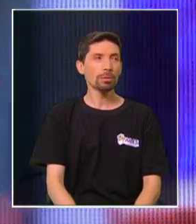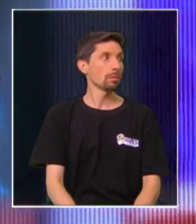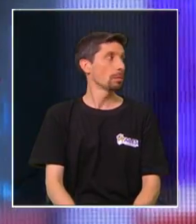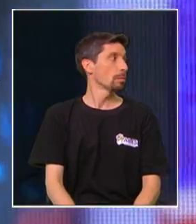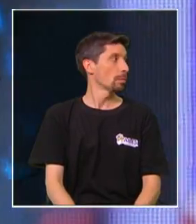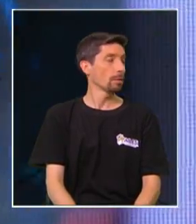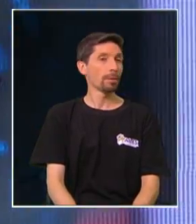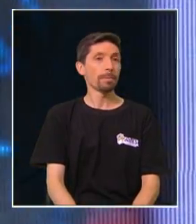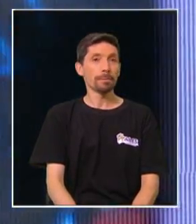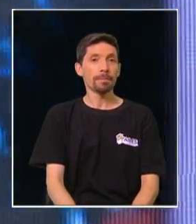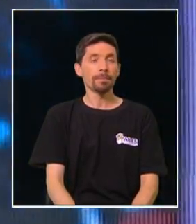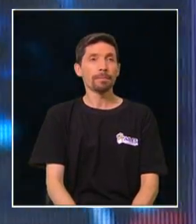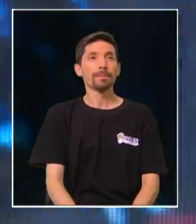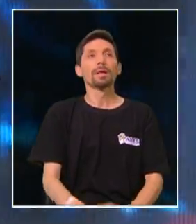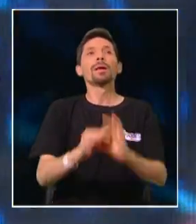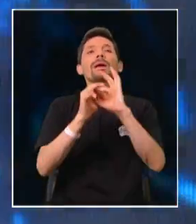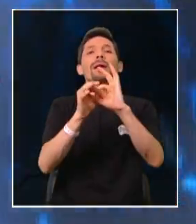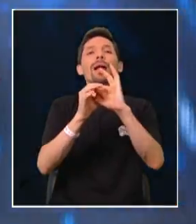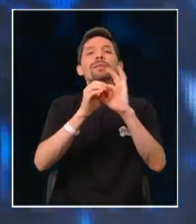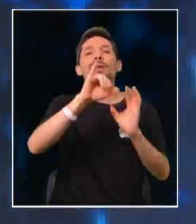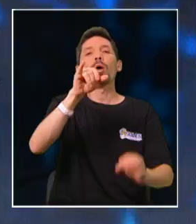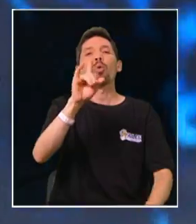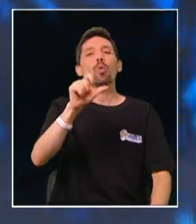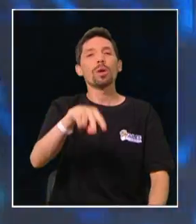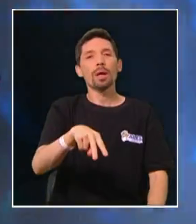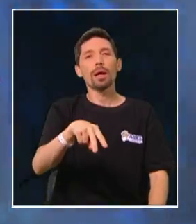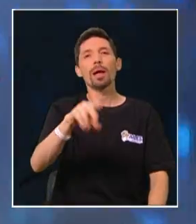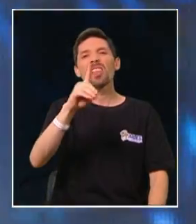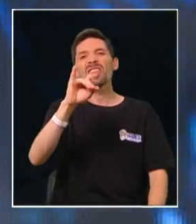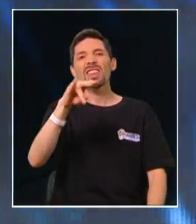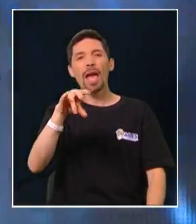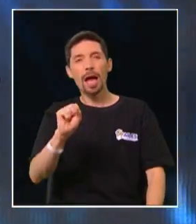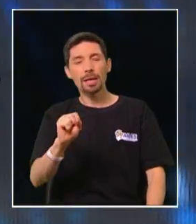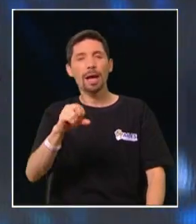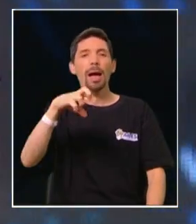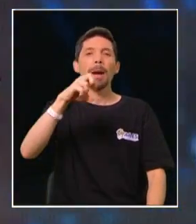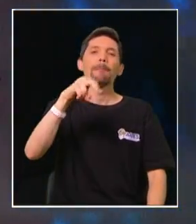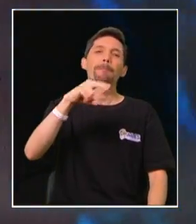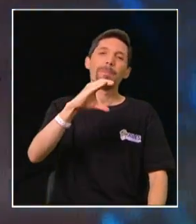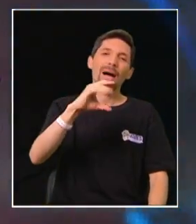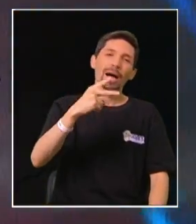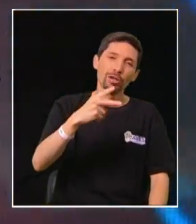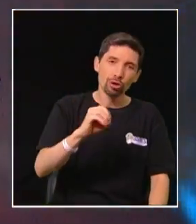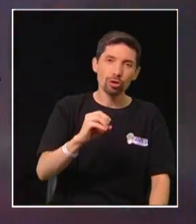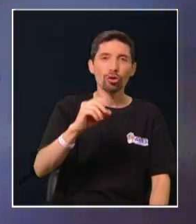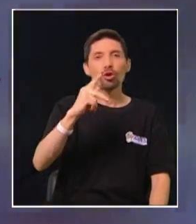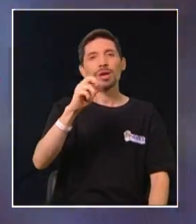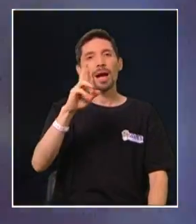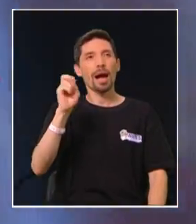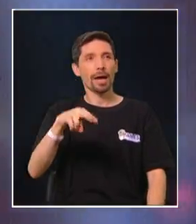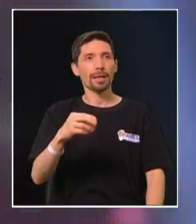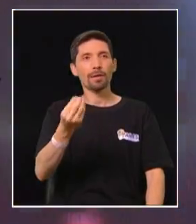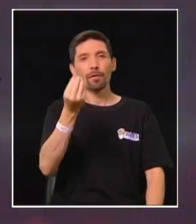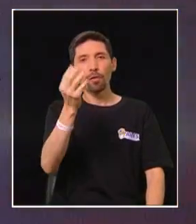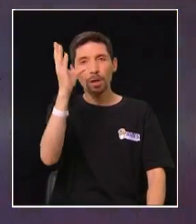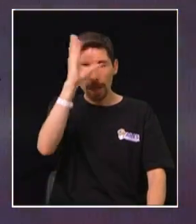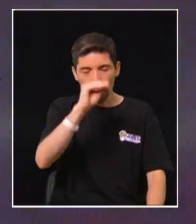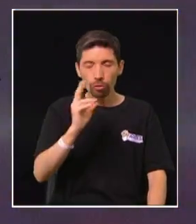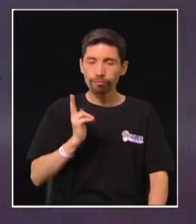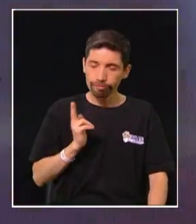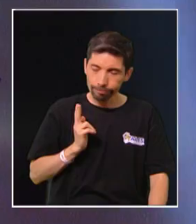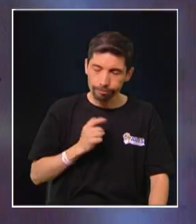sea Julián, Diana, Pancho y Karen. Muy buenas noches, señor presidente.